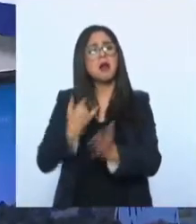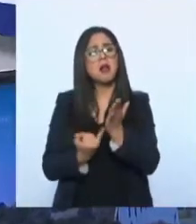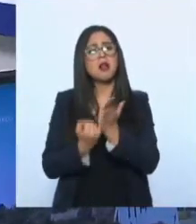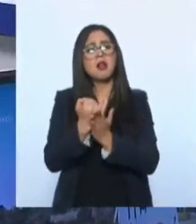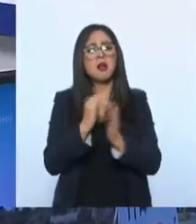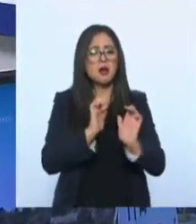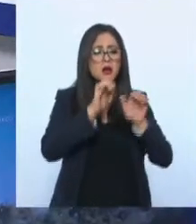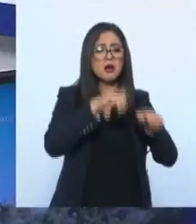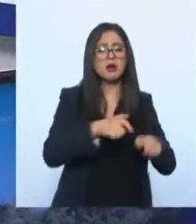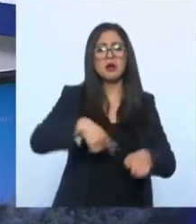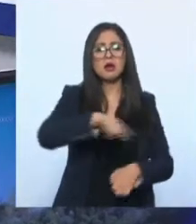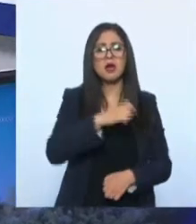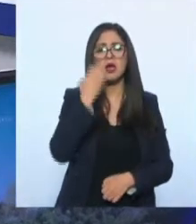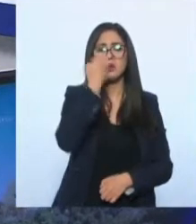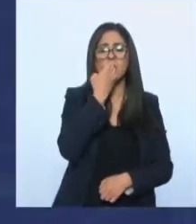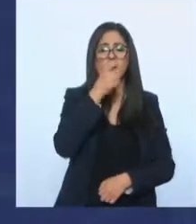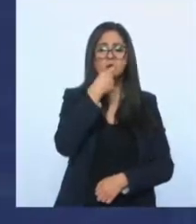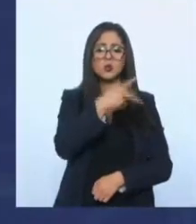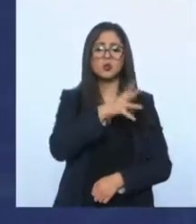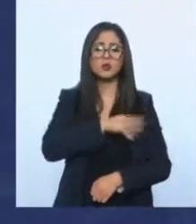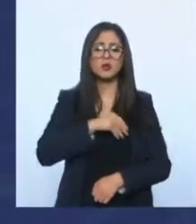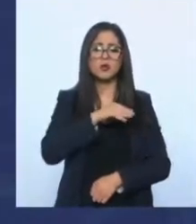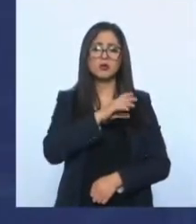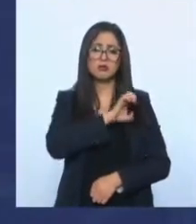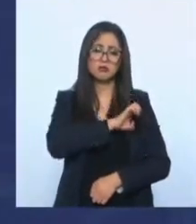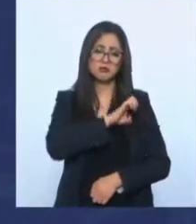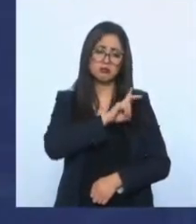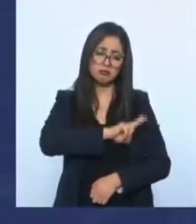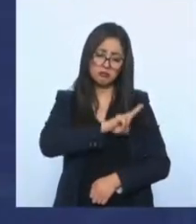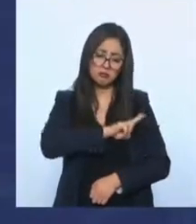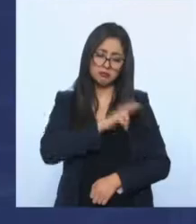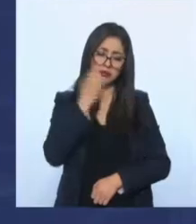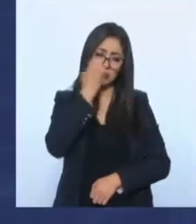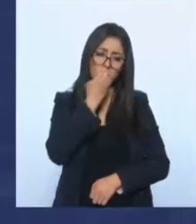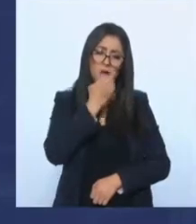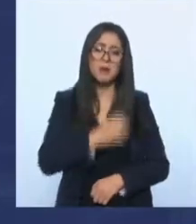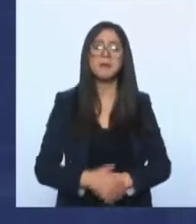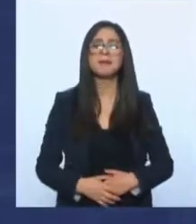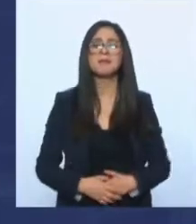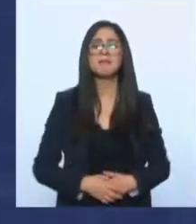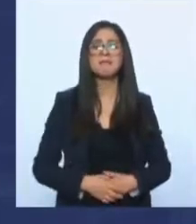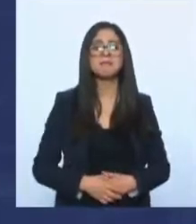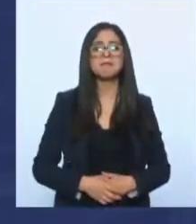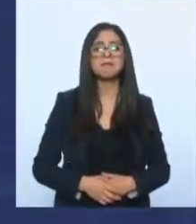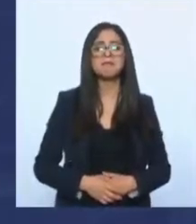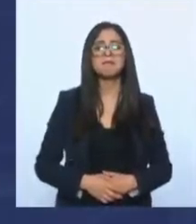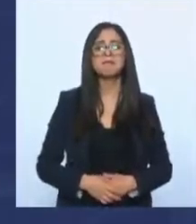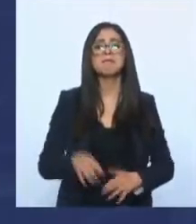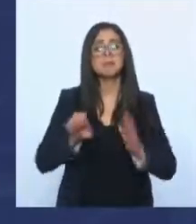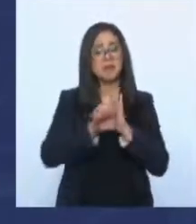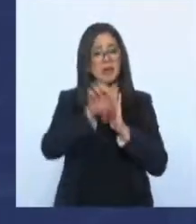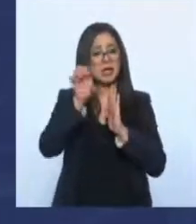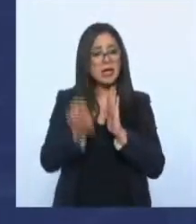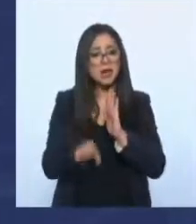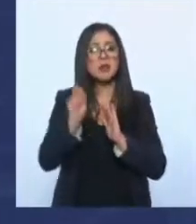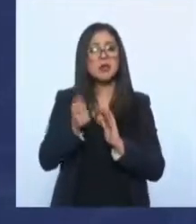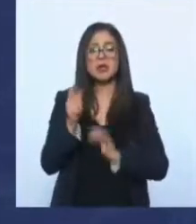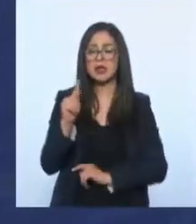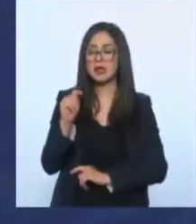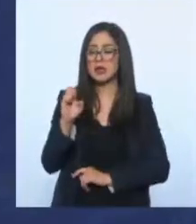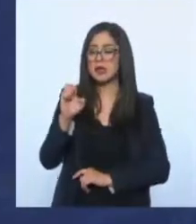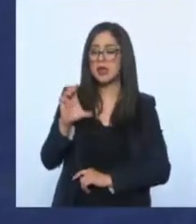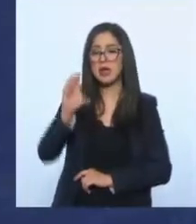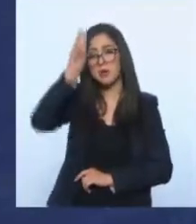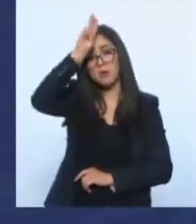en instituciones privadas. Sí, de hecho, también te comento, por ejemplo, el caso del TEC de Monterrey, que ha tenido un avance sustancial,